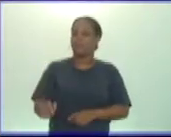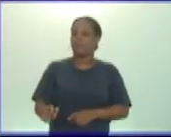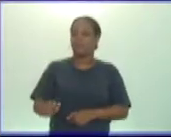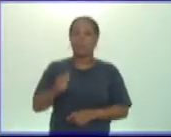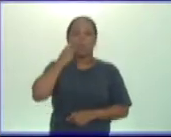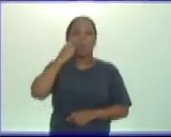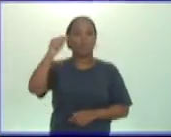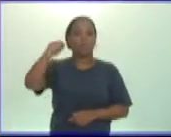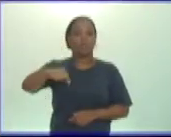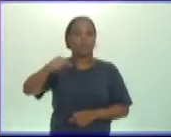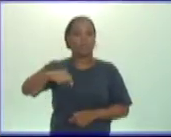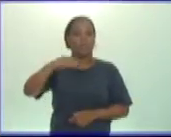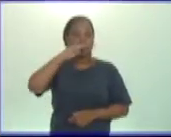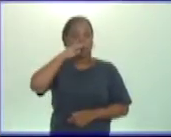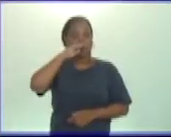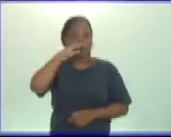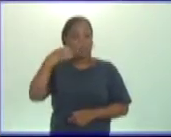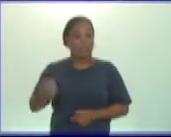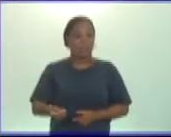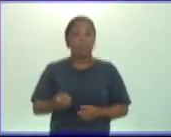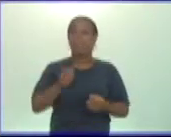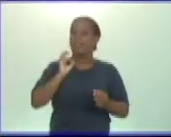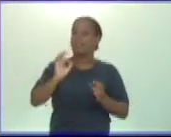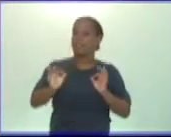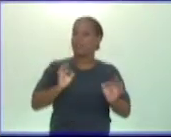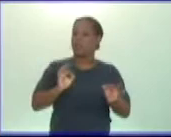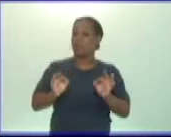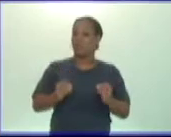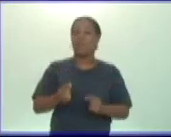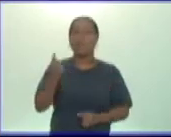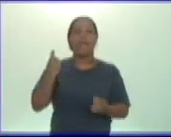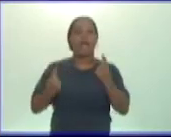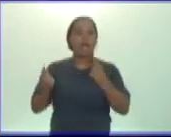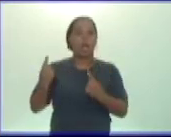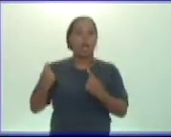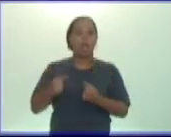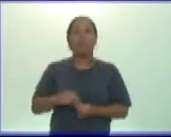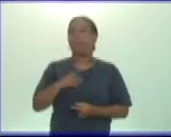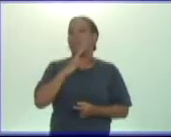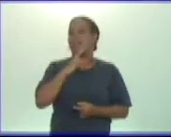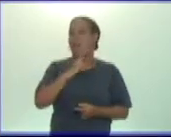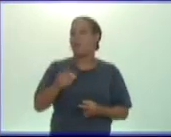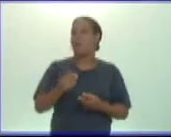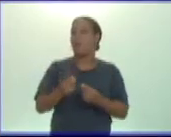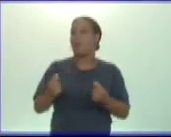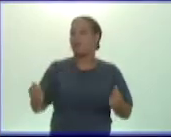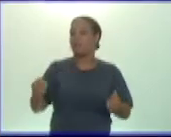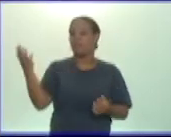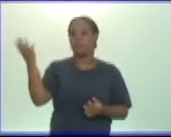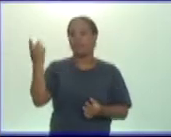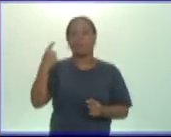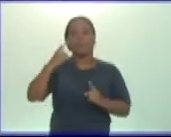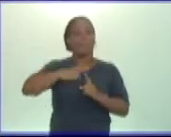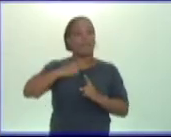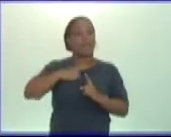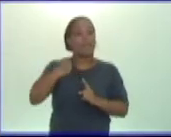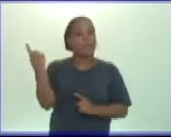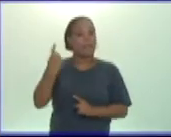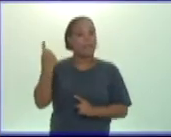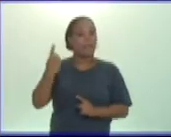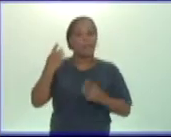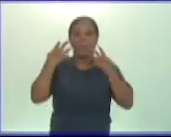en la actualidad la importancia que tiene proteger a cada uno de los recursos naturales es tarea de primer orden. La tarea